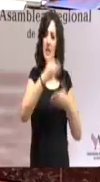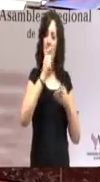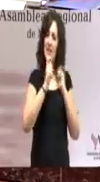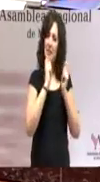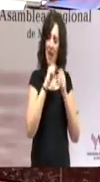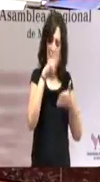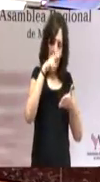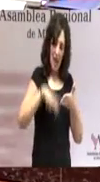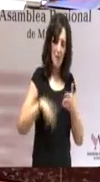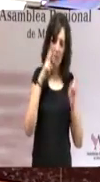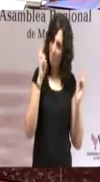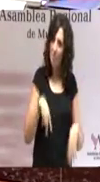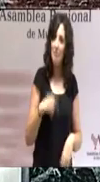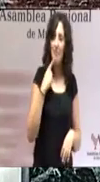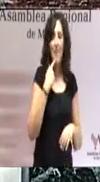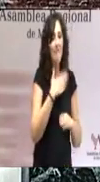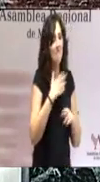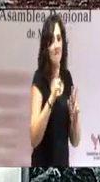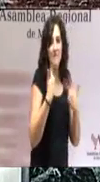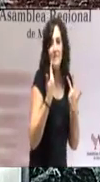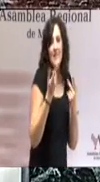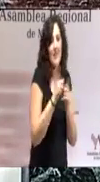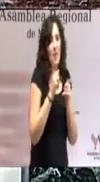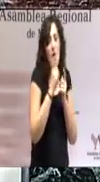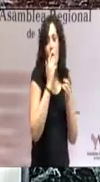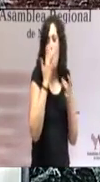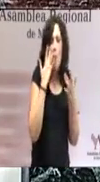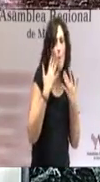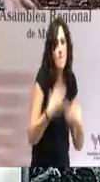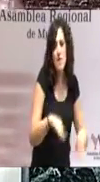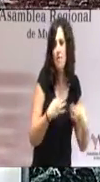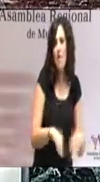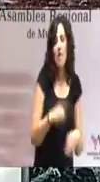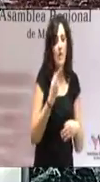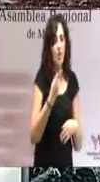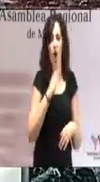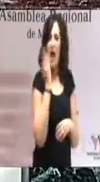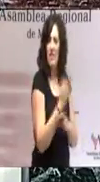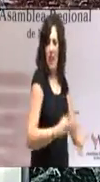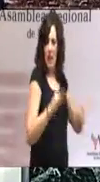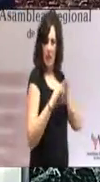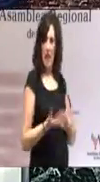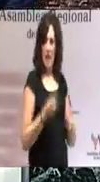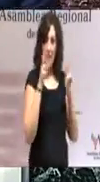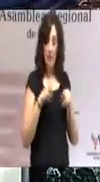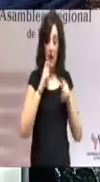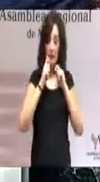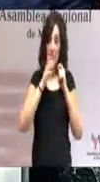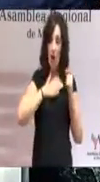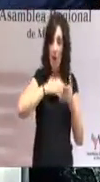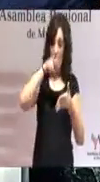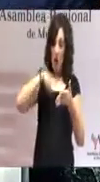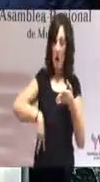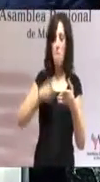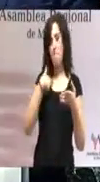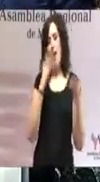Permítame, con toda la humildad del mundo, que le diga que no le perjudica. Eso no le perjudica.